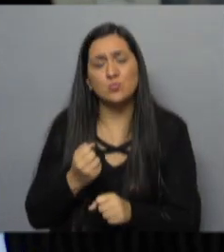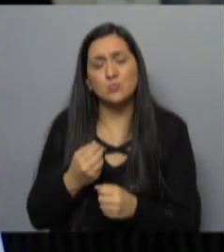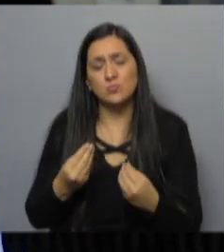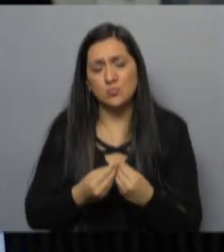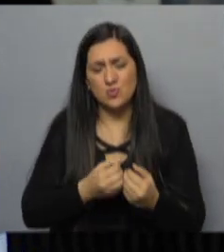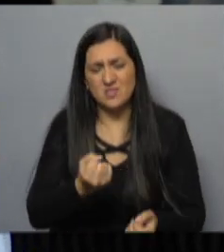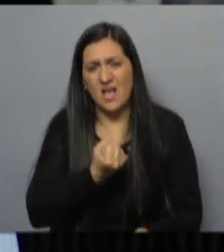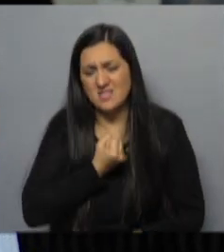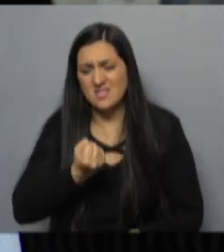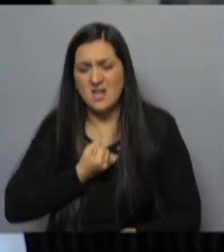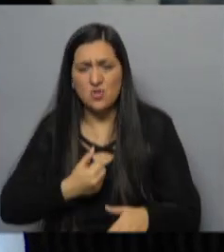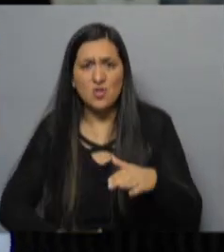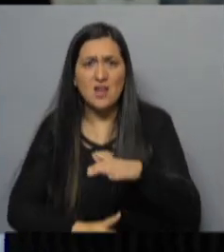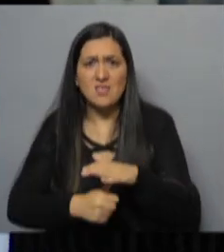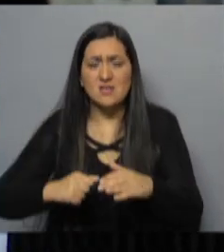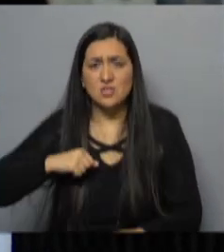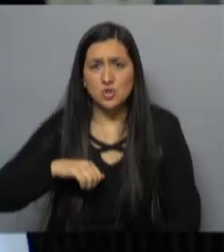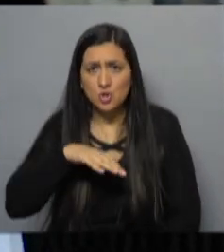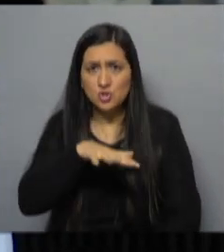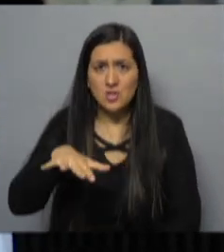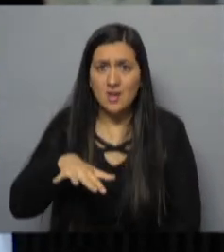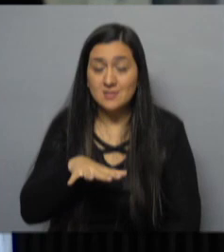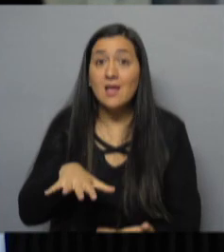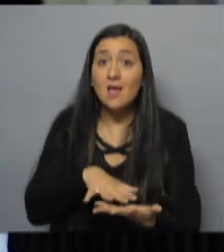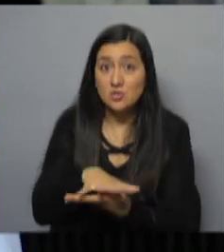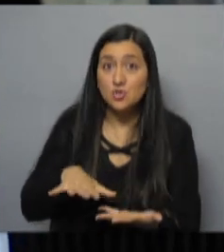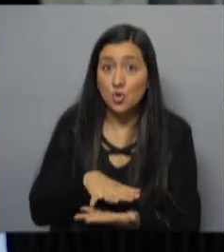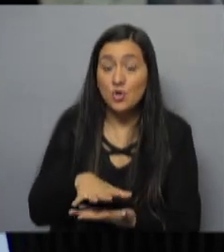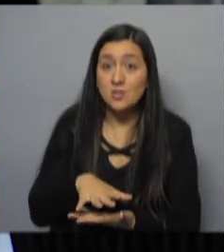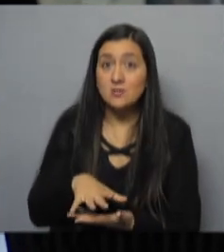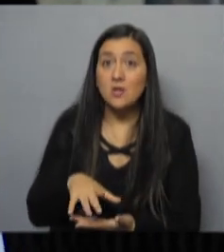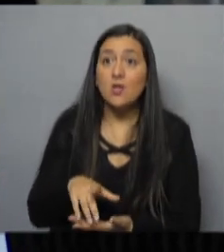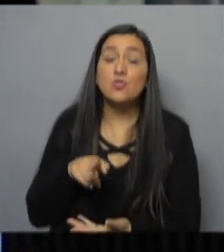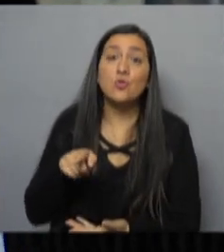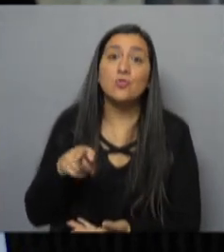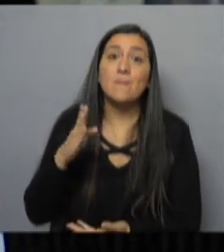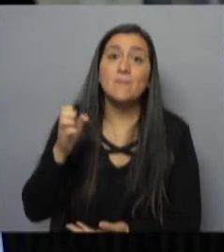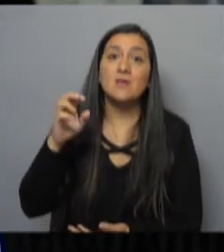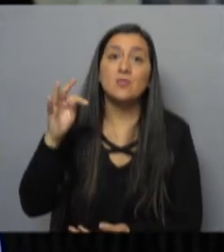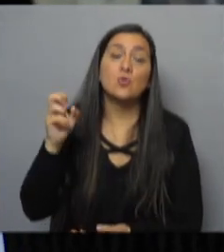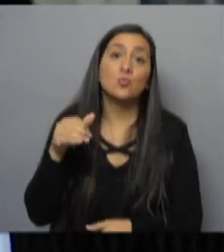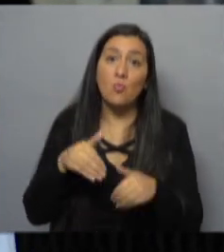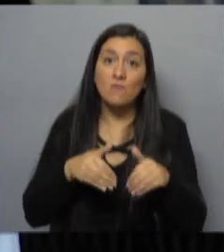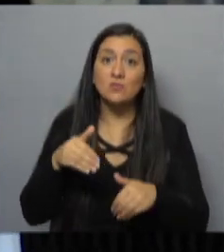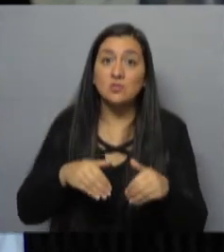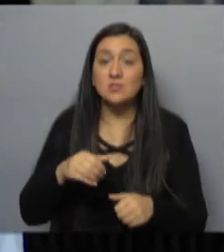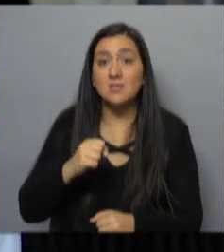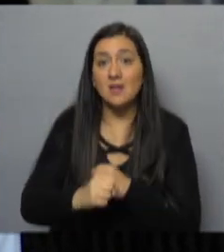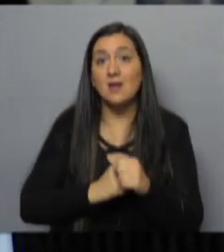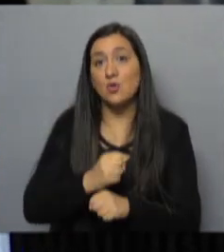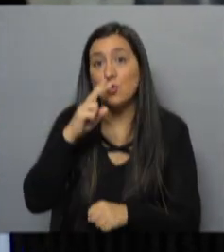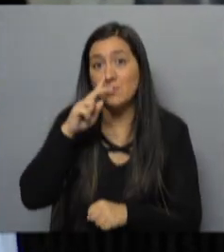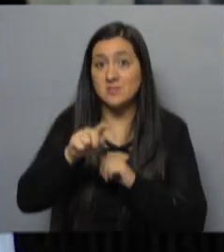por asesinatos de líderes sociales en las zonas donde Gustavo Petro obtuvo votación en el año 2018, recientemente